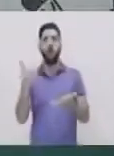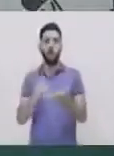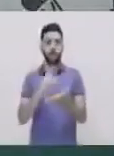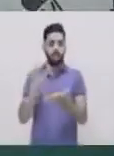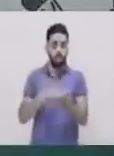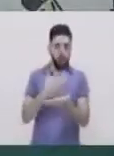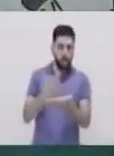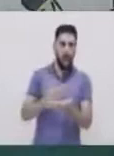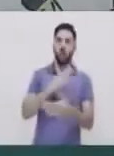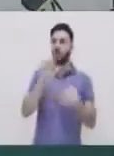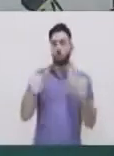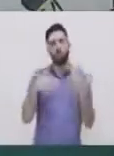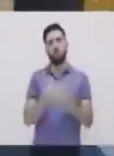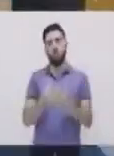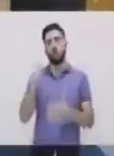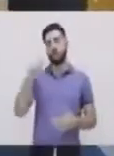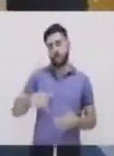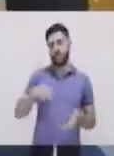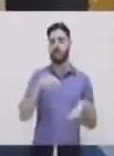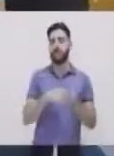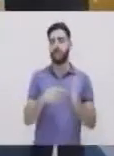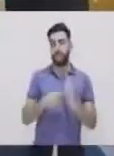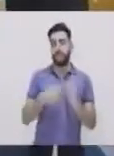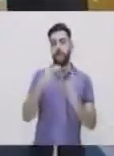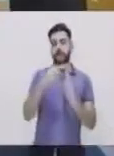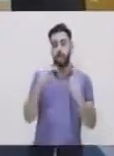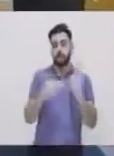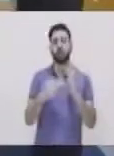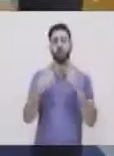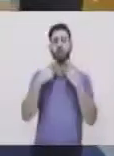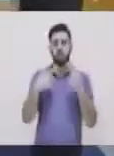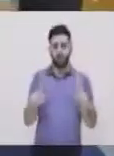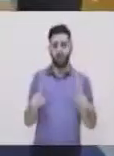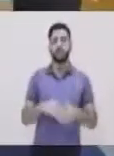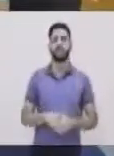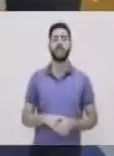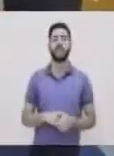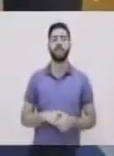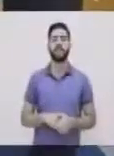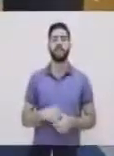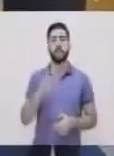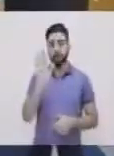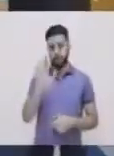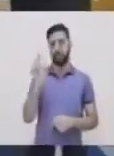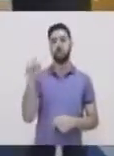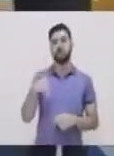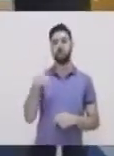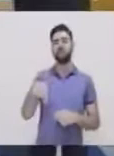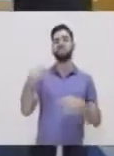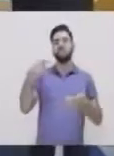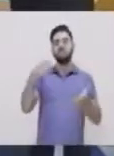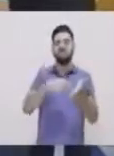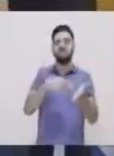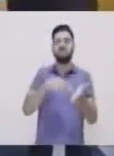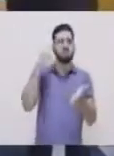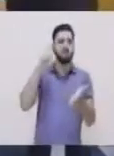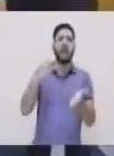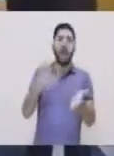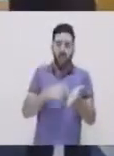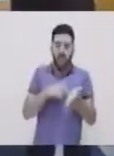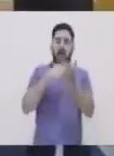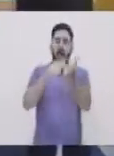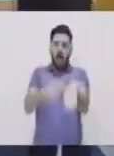documentos. Eso se diferencia con la noticia. ¿Y ahora qué función tiene un reportaje? Primero, informar. Es decir, darle